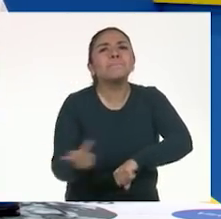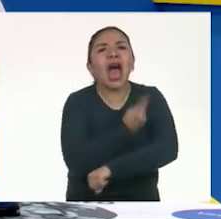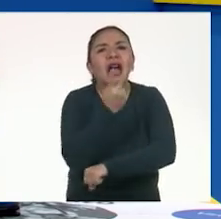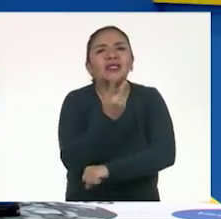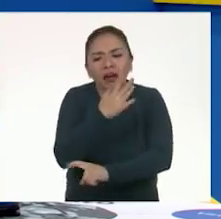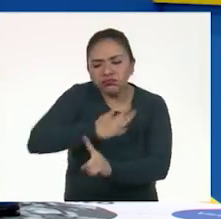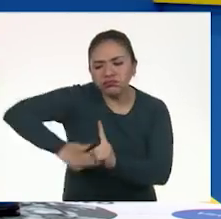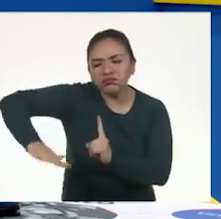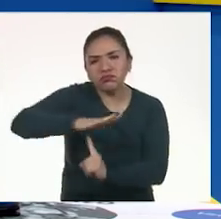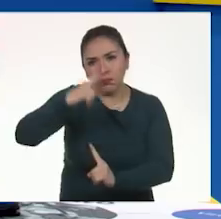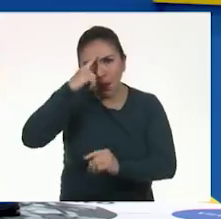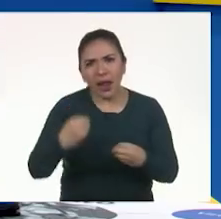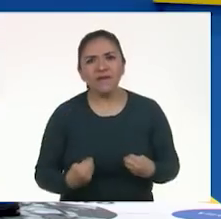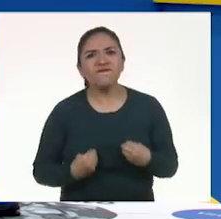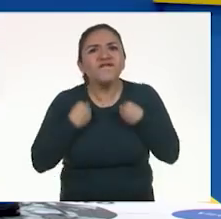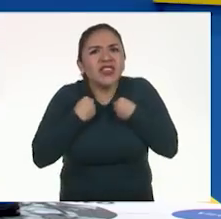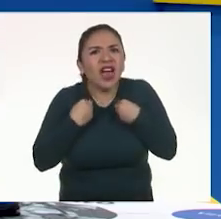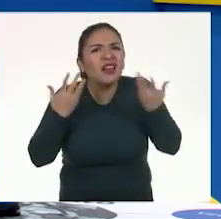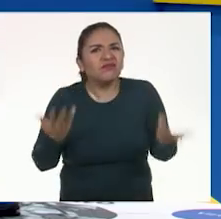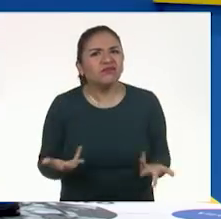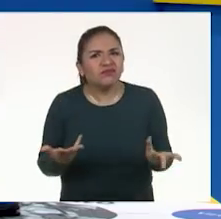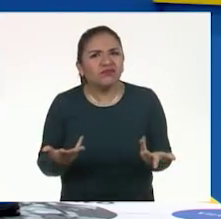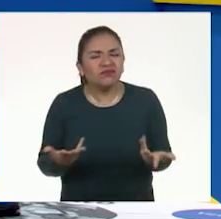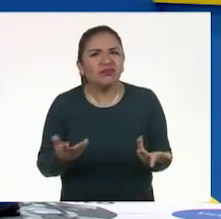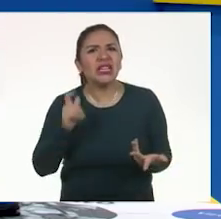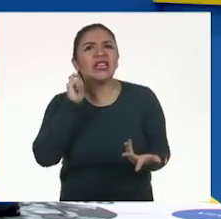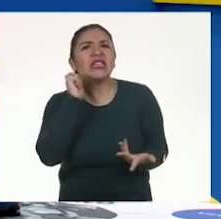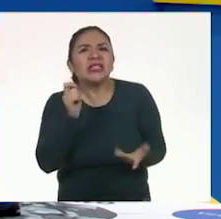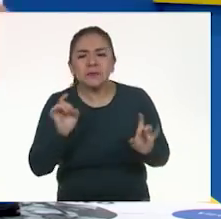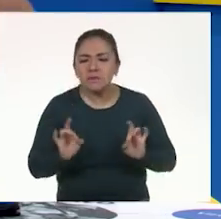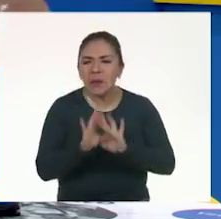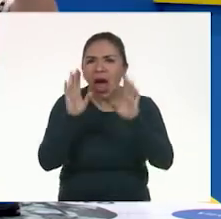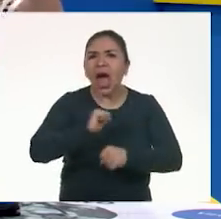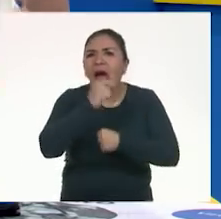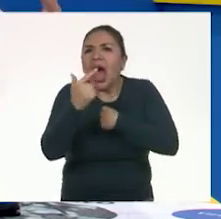suceso de la vida, un suceso